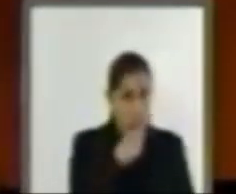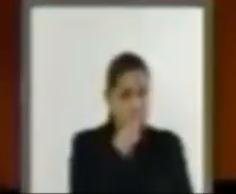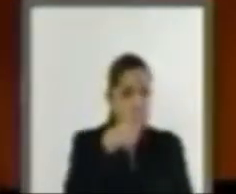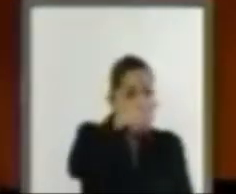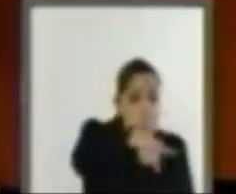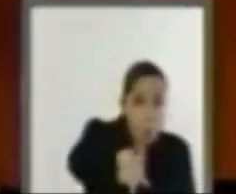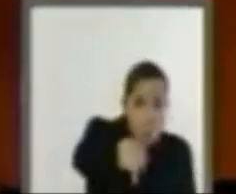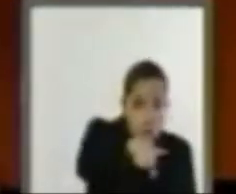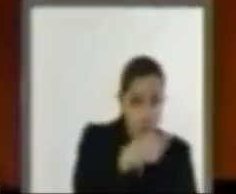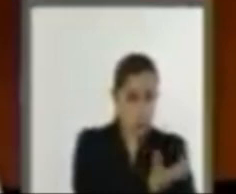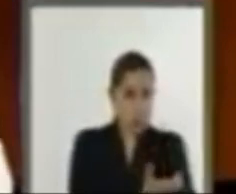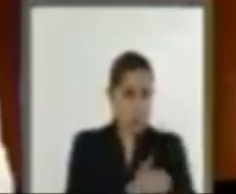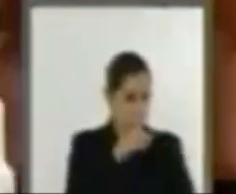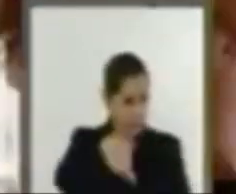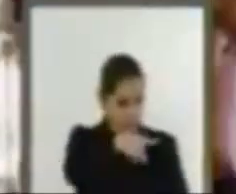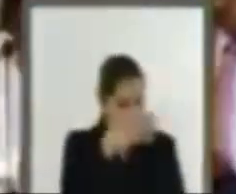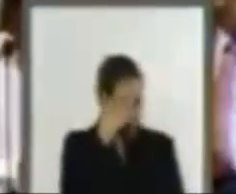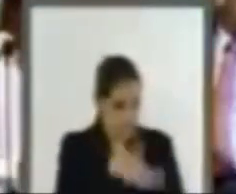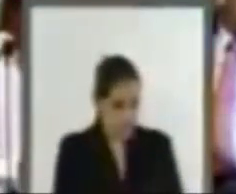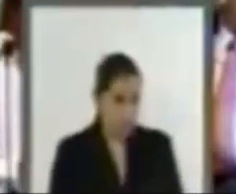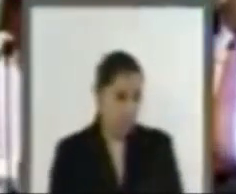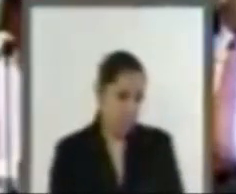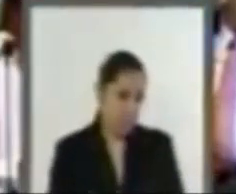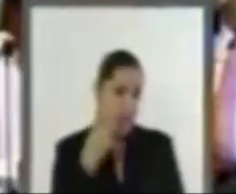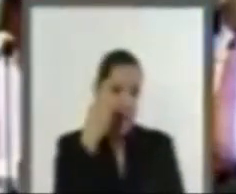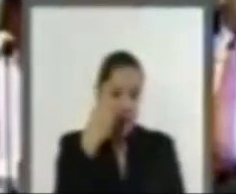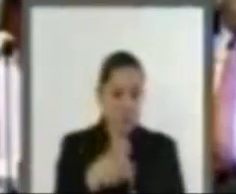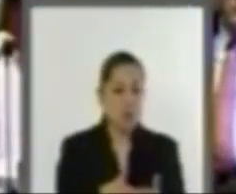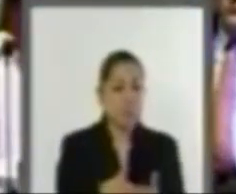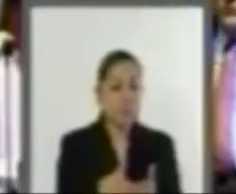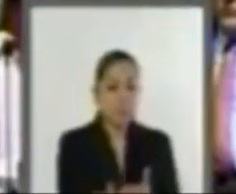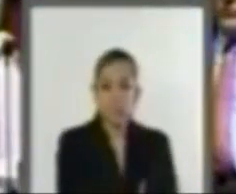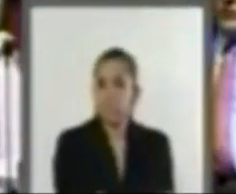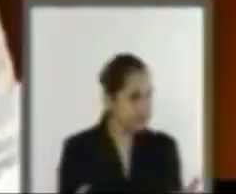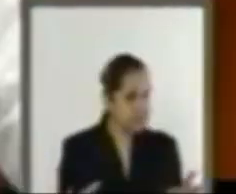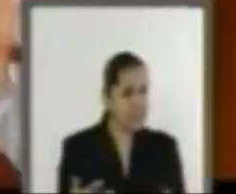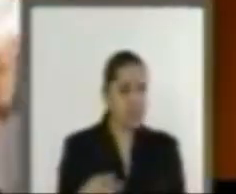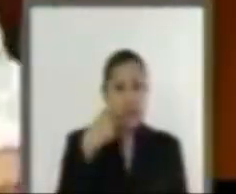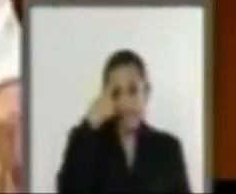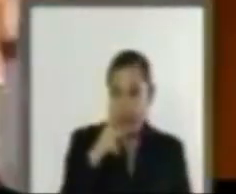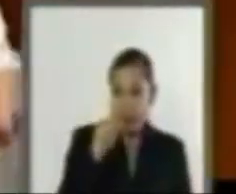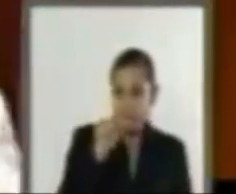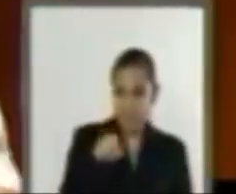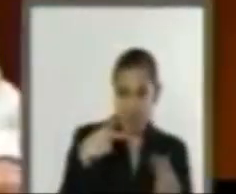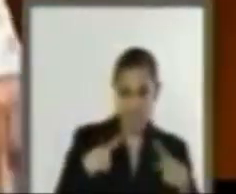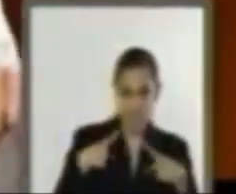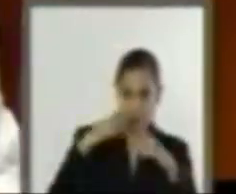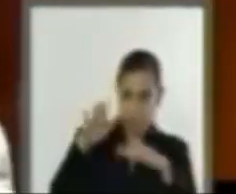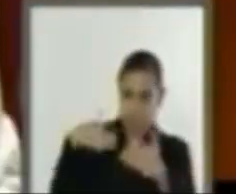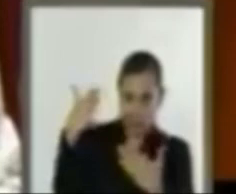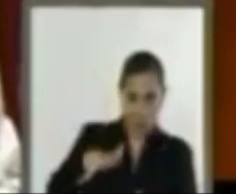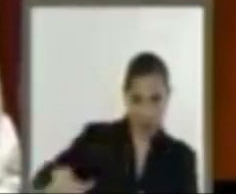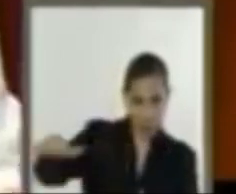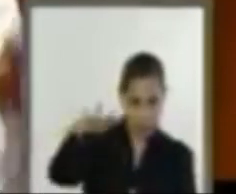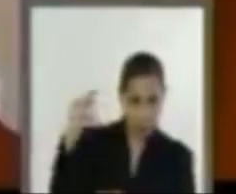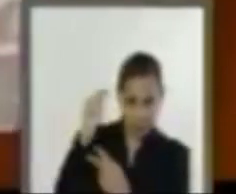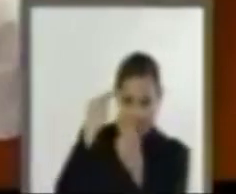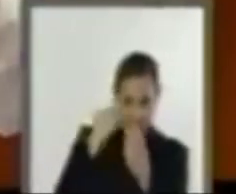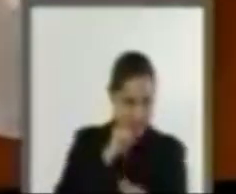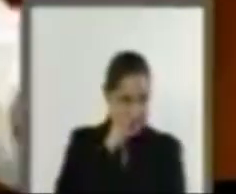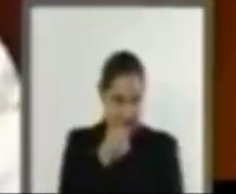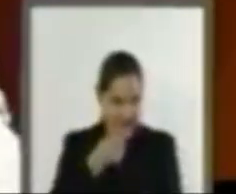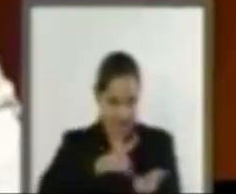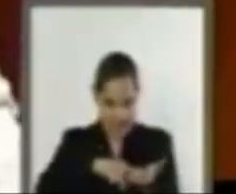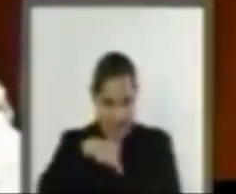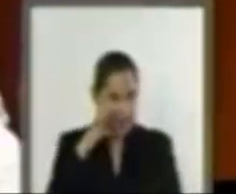el Senado en este sentido. Porque cuando, como tú bien mencionas, lo que va a detonar el pase automático de